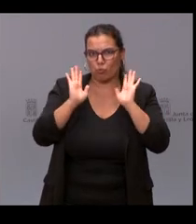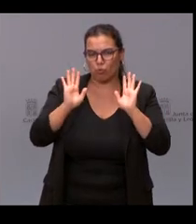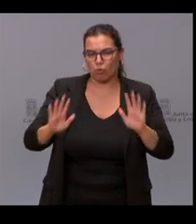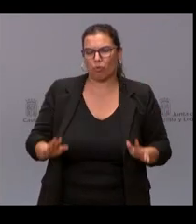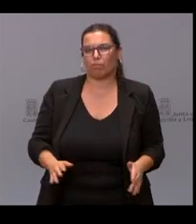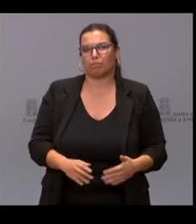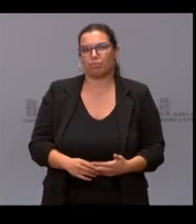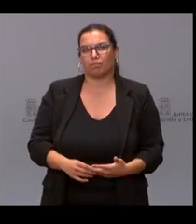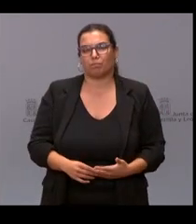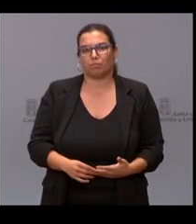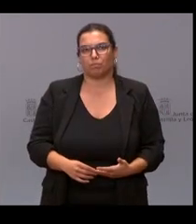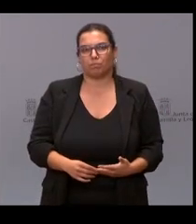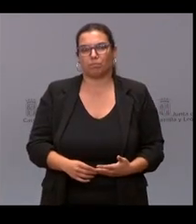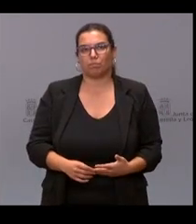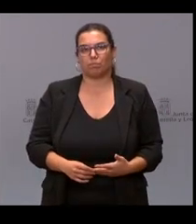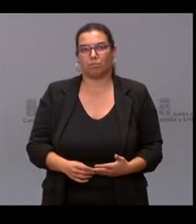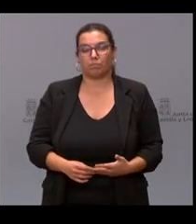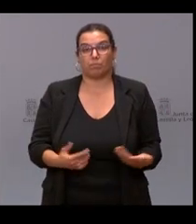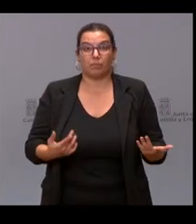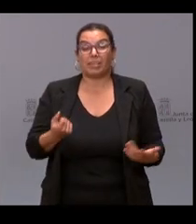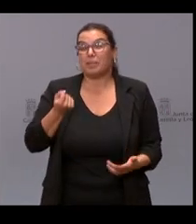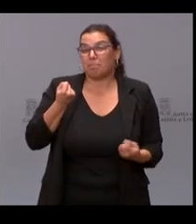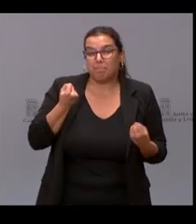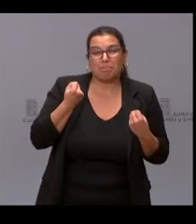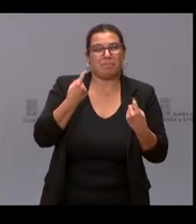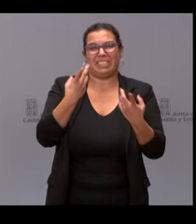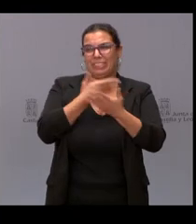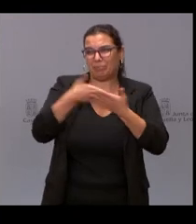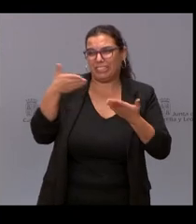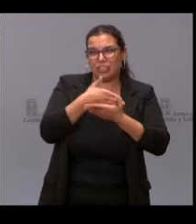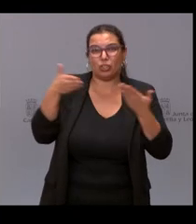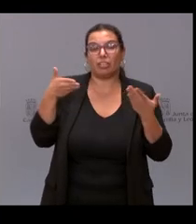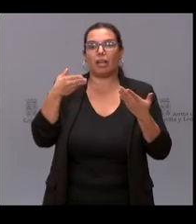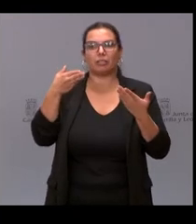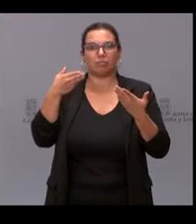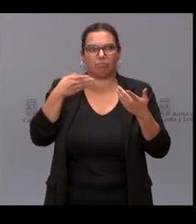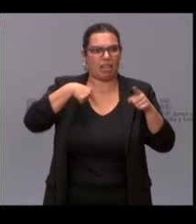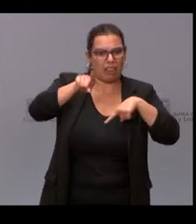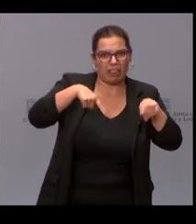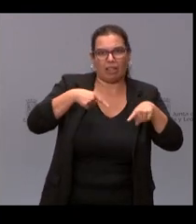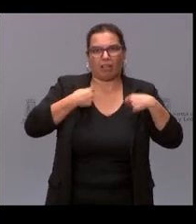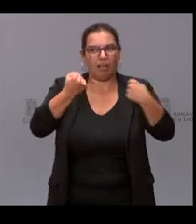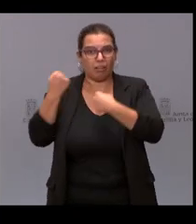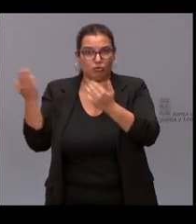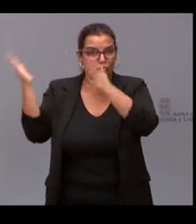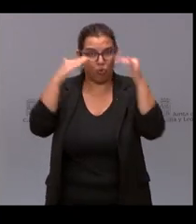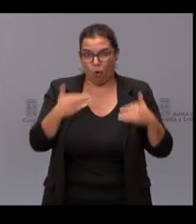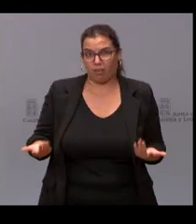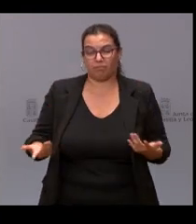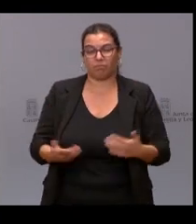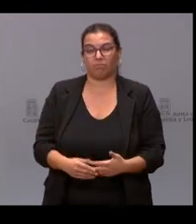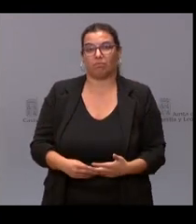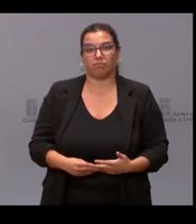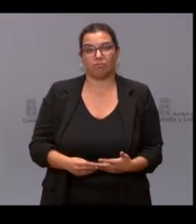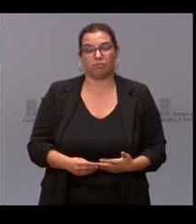more live without access to mobility. Y miles de millones más viven sin acceso a la propia movilidad. So together, maybe we can solve